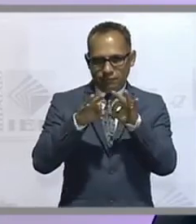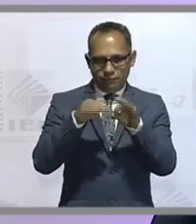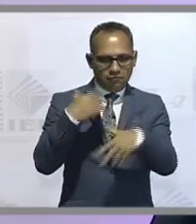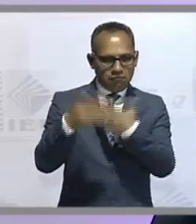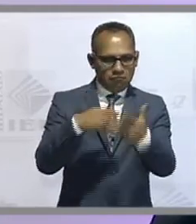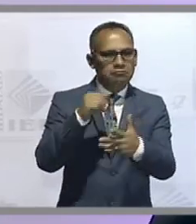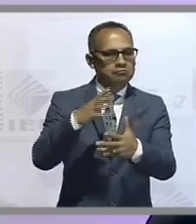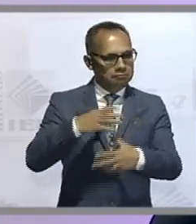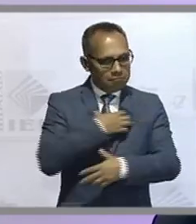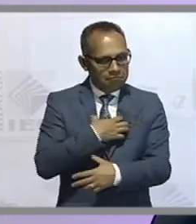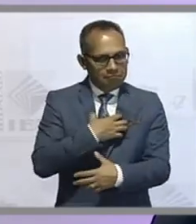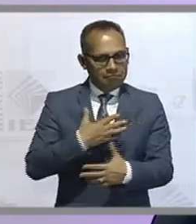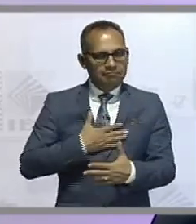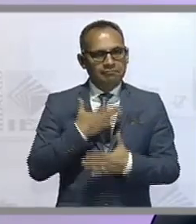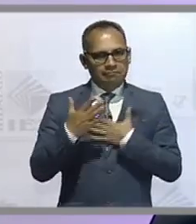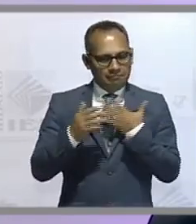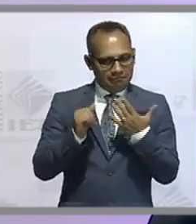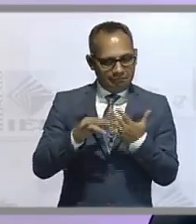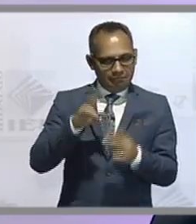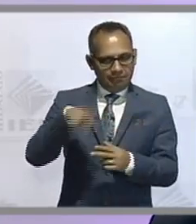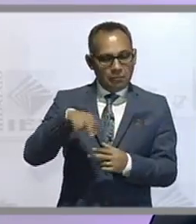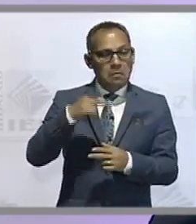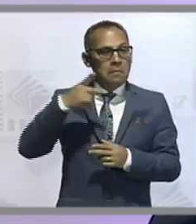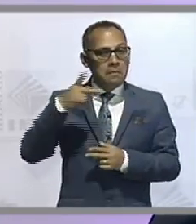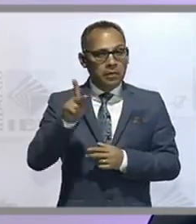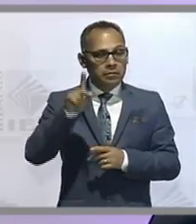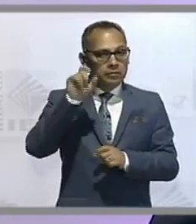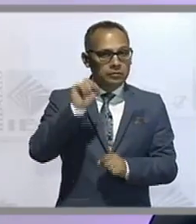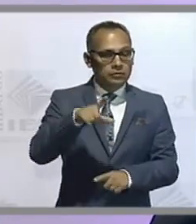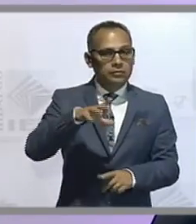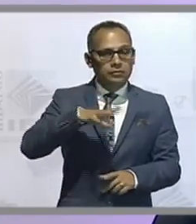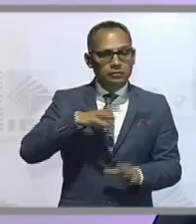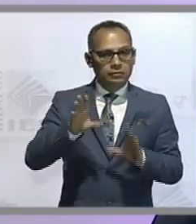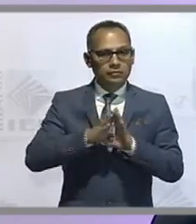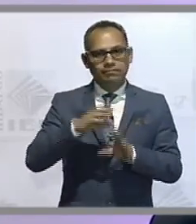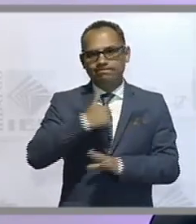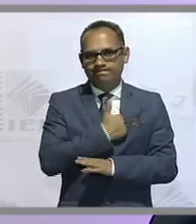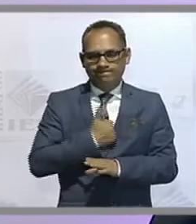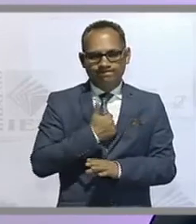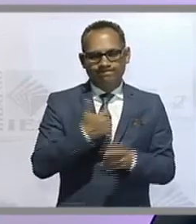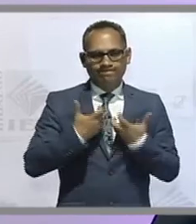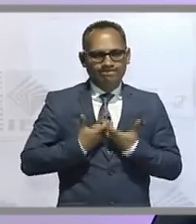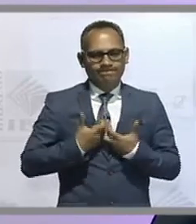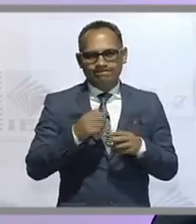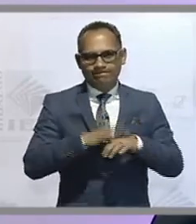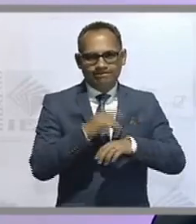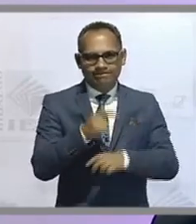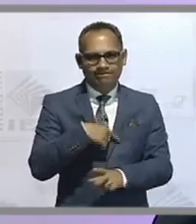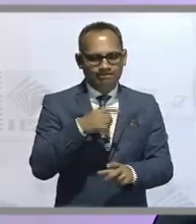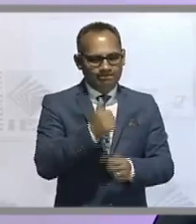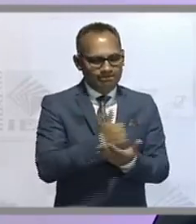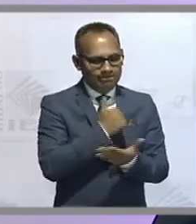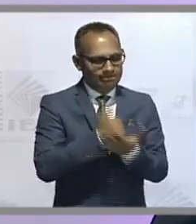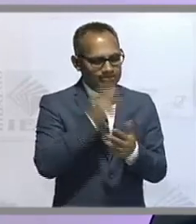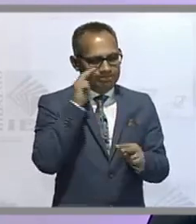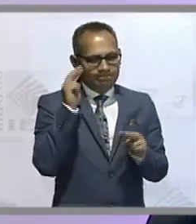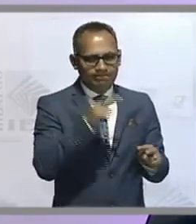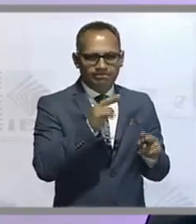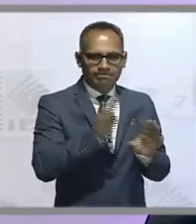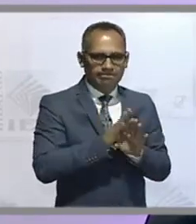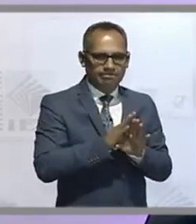tristeza al descubrir lo que pasa en las comunidades el abandono cómo se tiene a la la ciudadanía